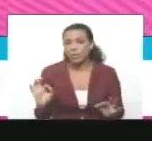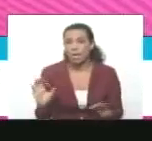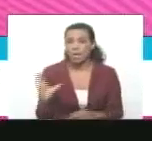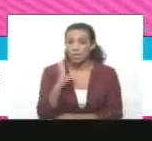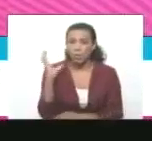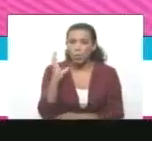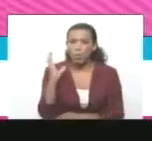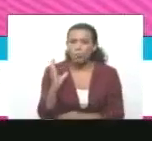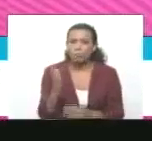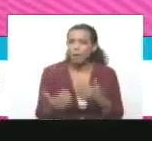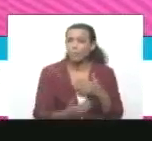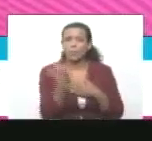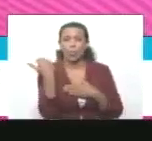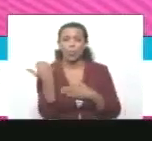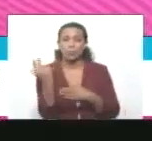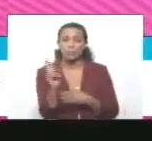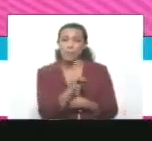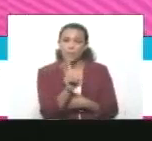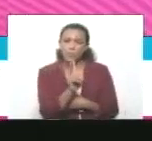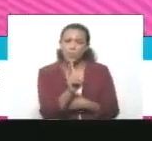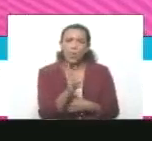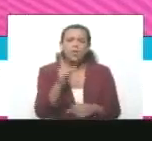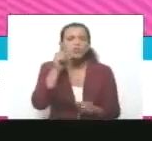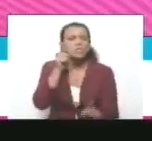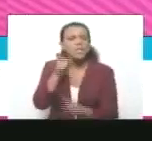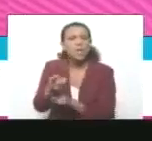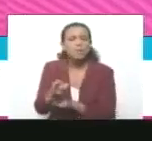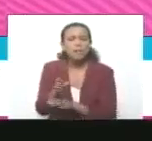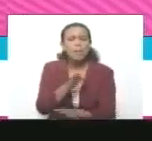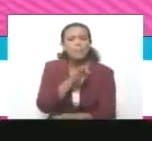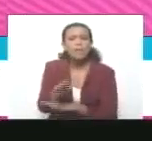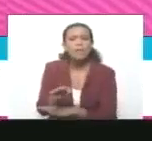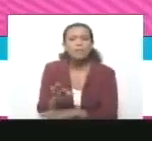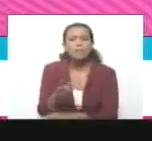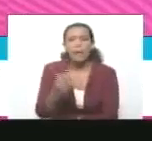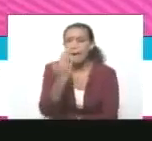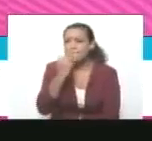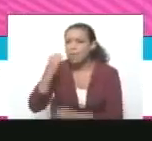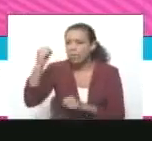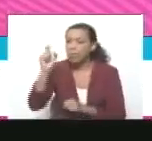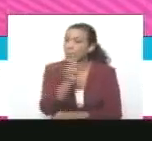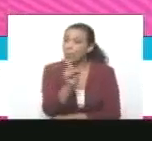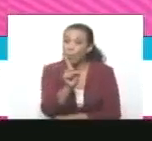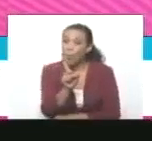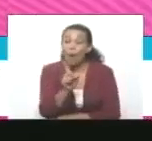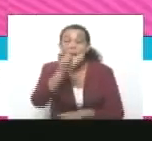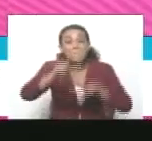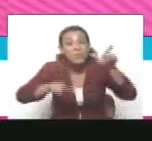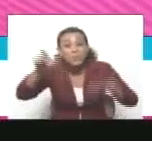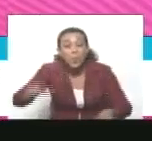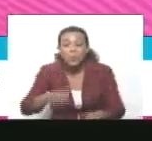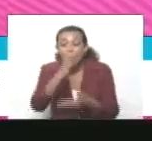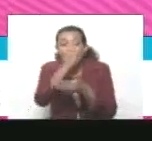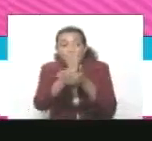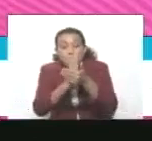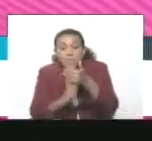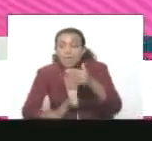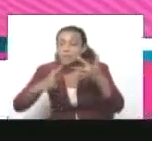Maduro, le han hecho y le hacen daño al pueblo de a pie, a la gente humilde. De acuerdo.